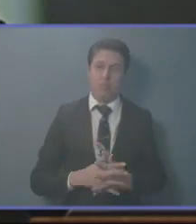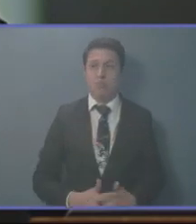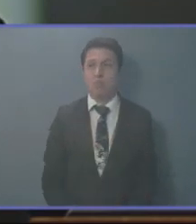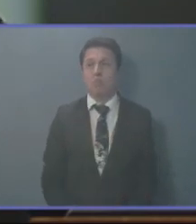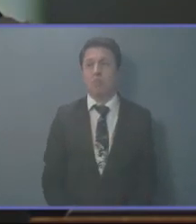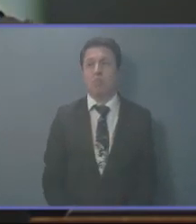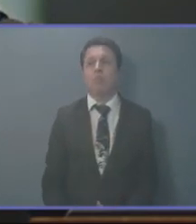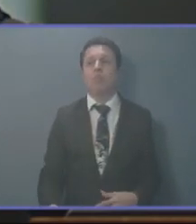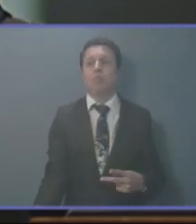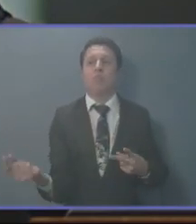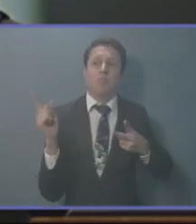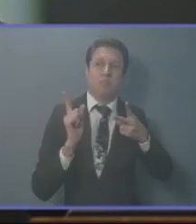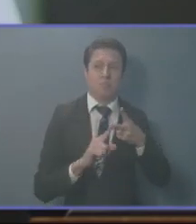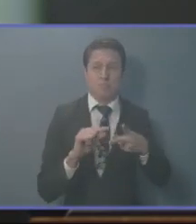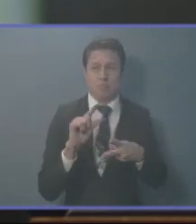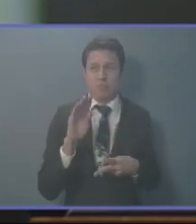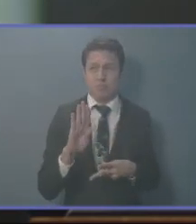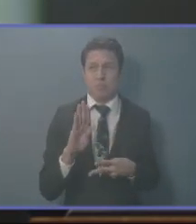B.